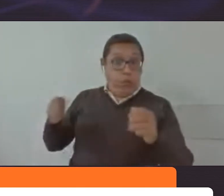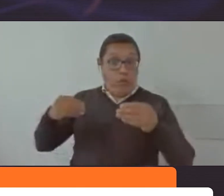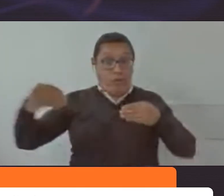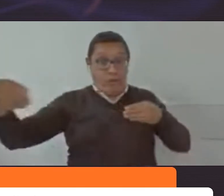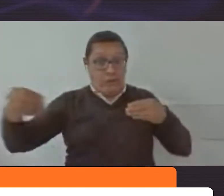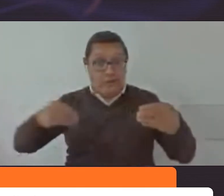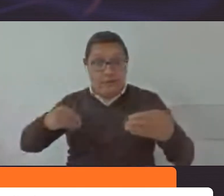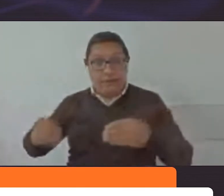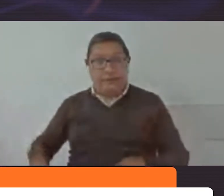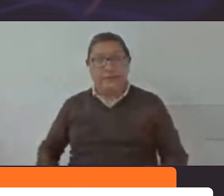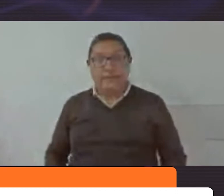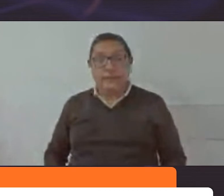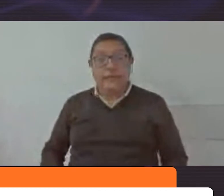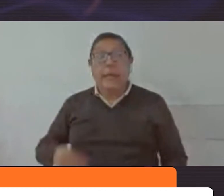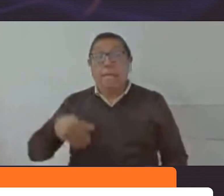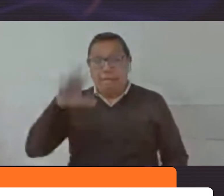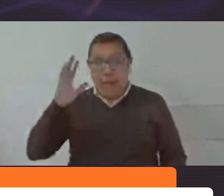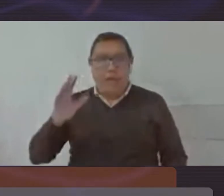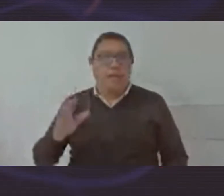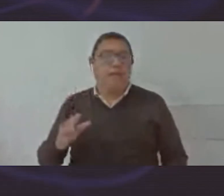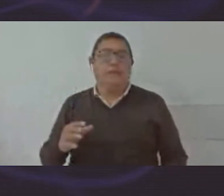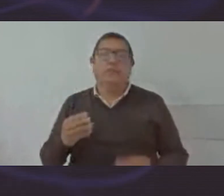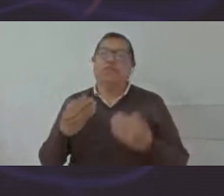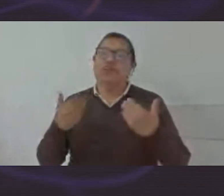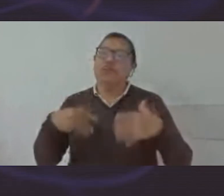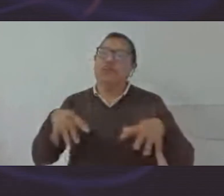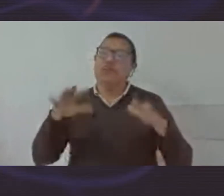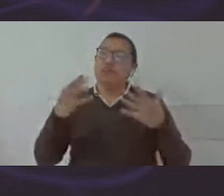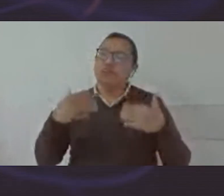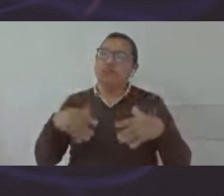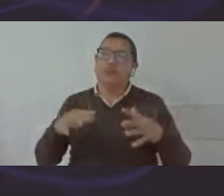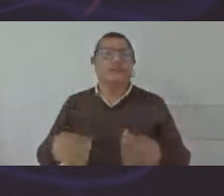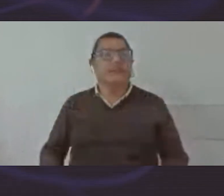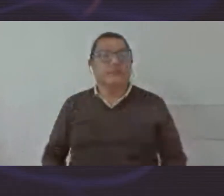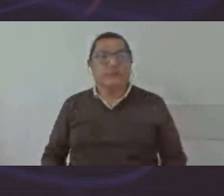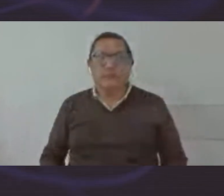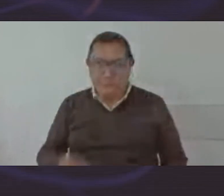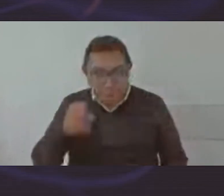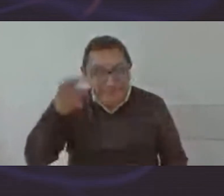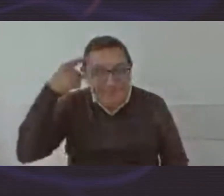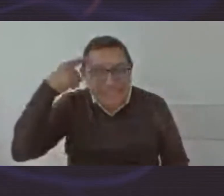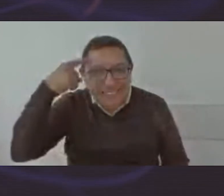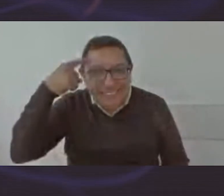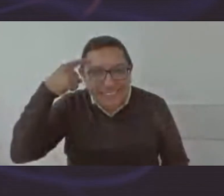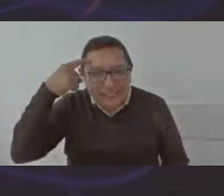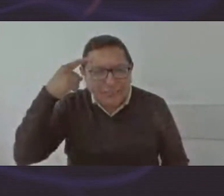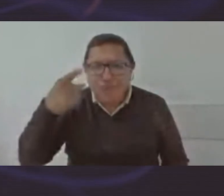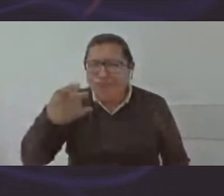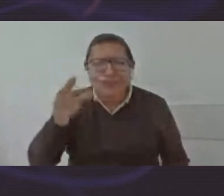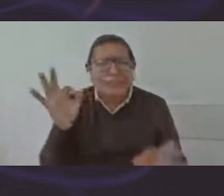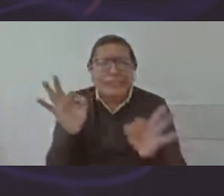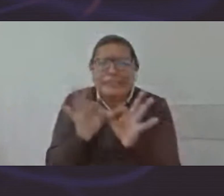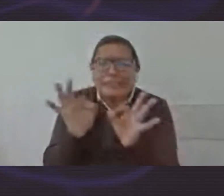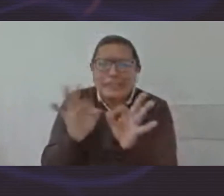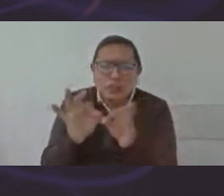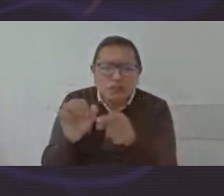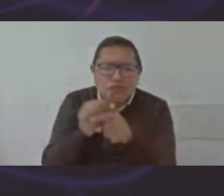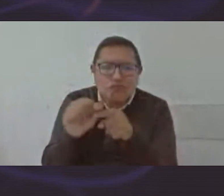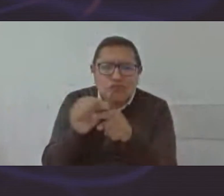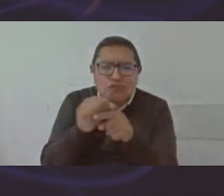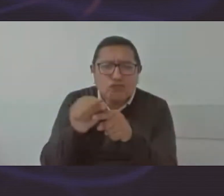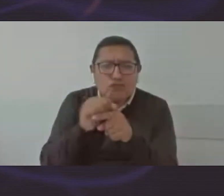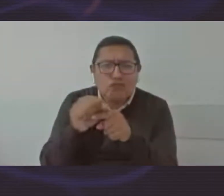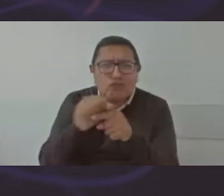más lejos y me sentí más suelta. Imagínense, este simple ejercicio nos